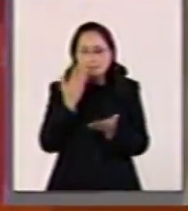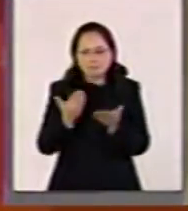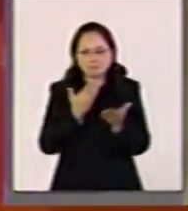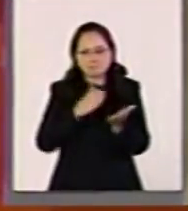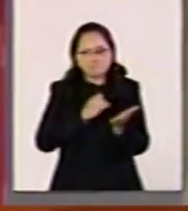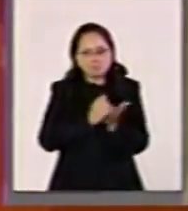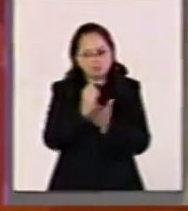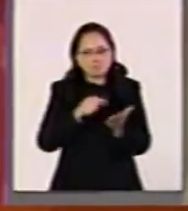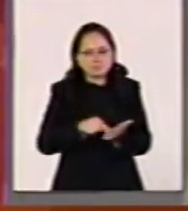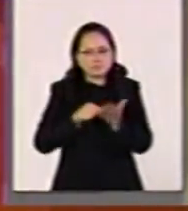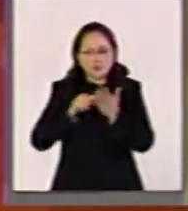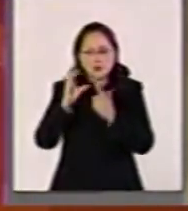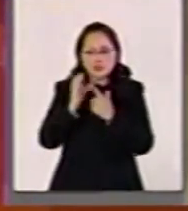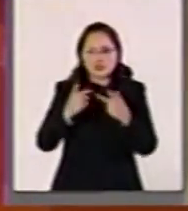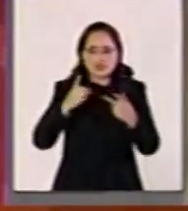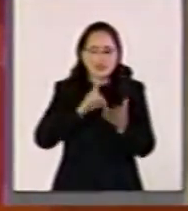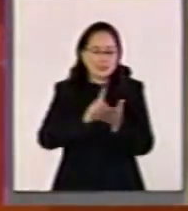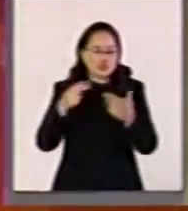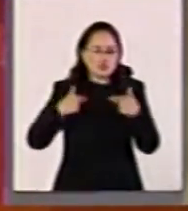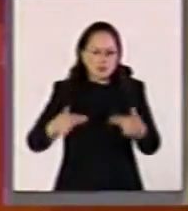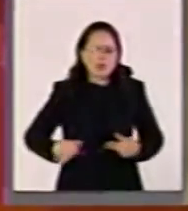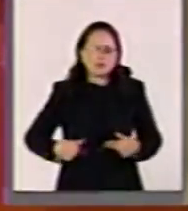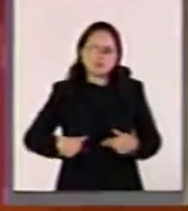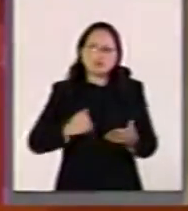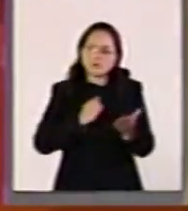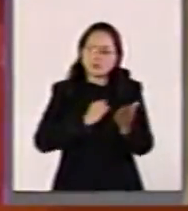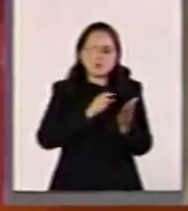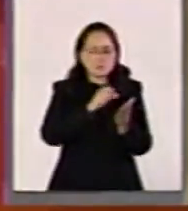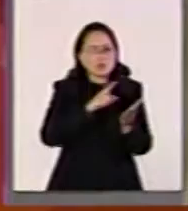la Comisión de Derechos Humanos hoy está poniendo a su consideración.